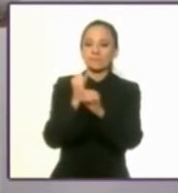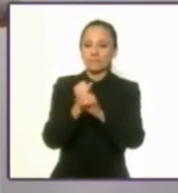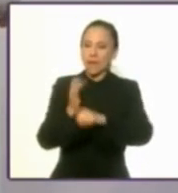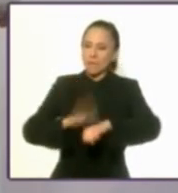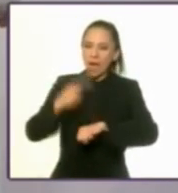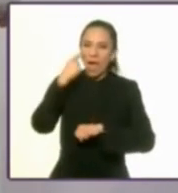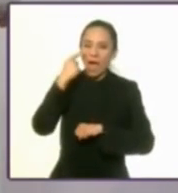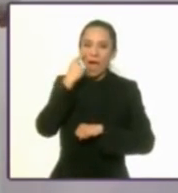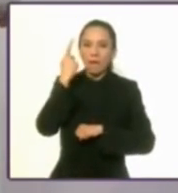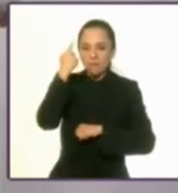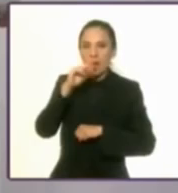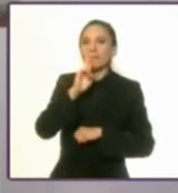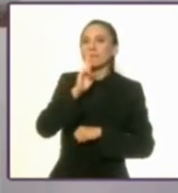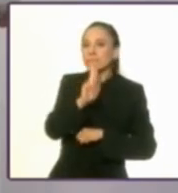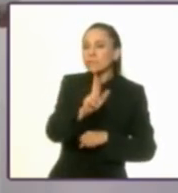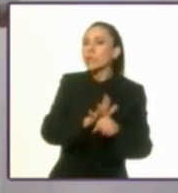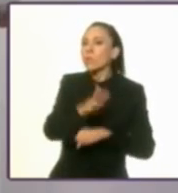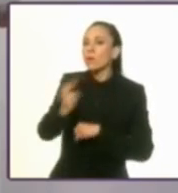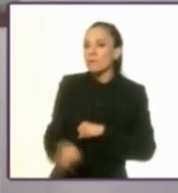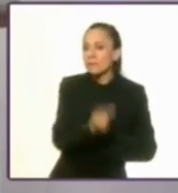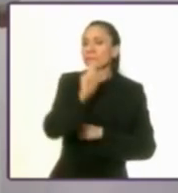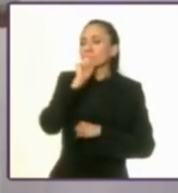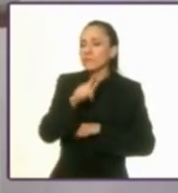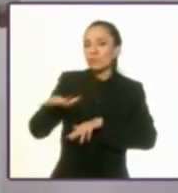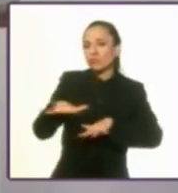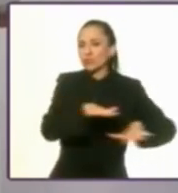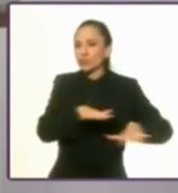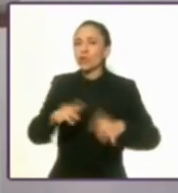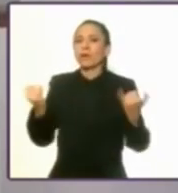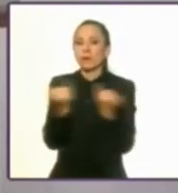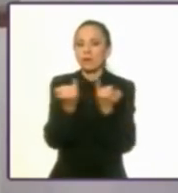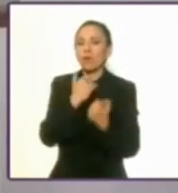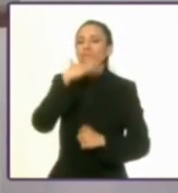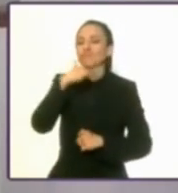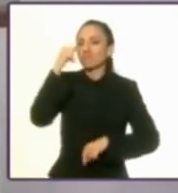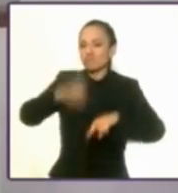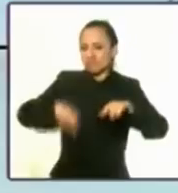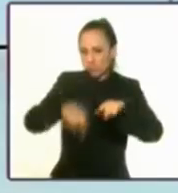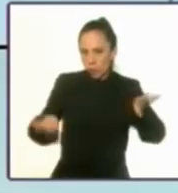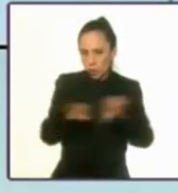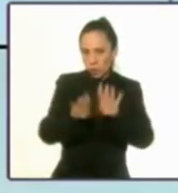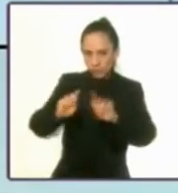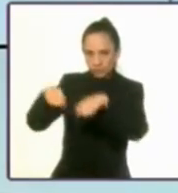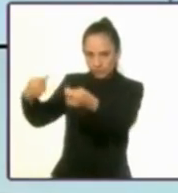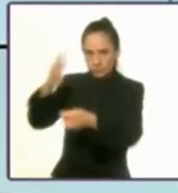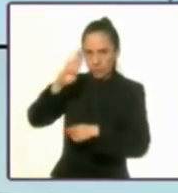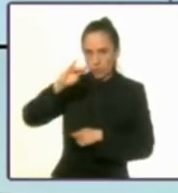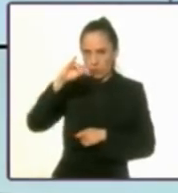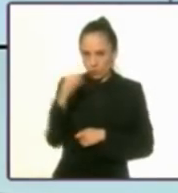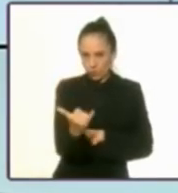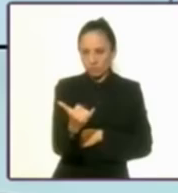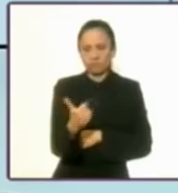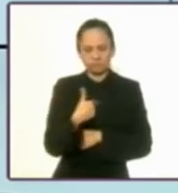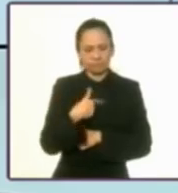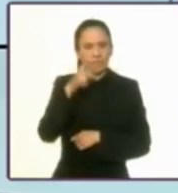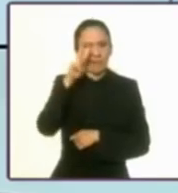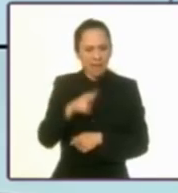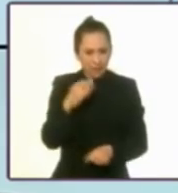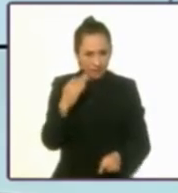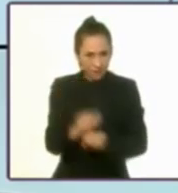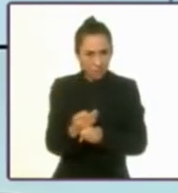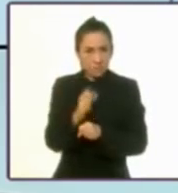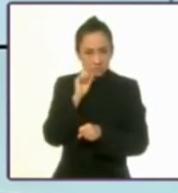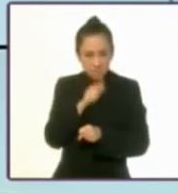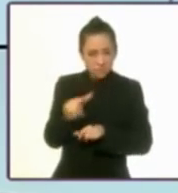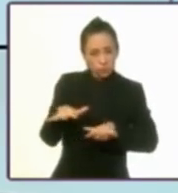respondieran la pregunta sobre los sismos y cómo evitar la corrupción mariana voy le toca usted ver creo que es inaceptable que hoy después de ocho meses de